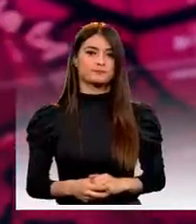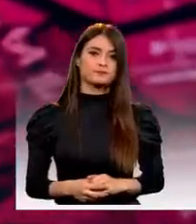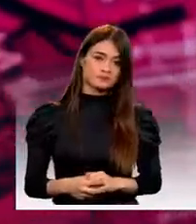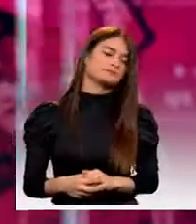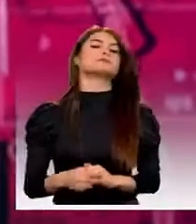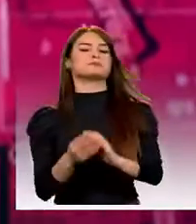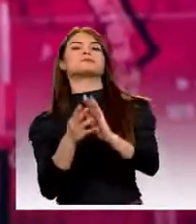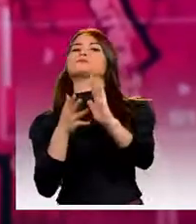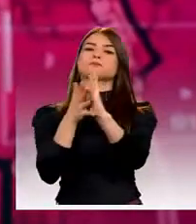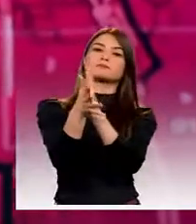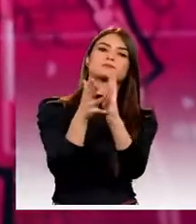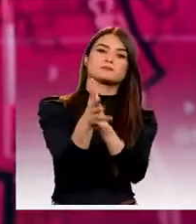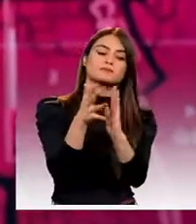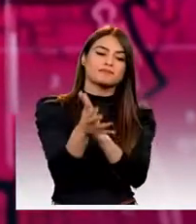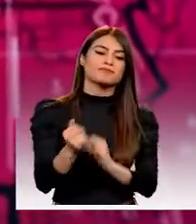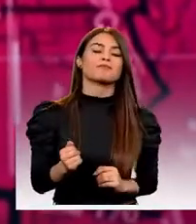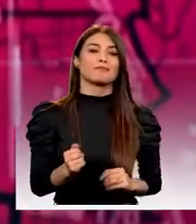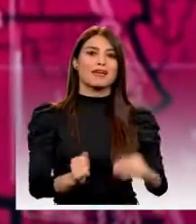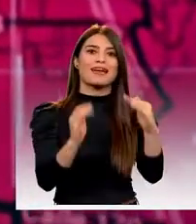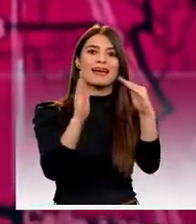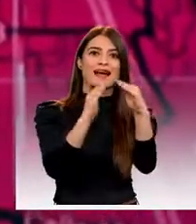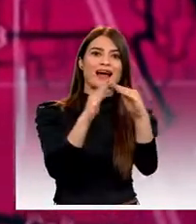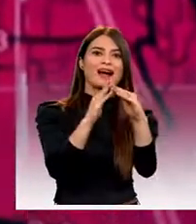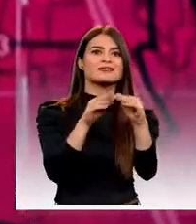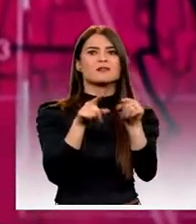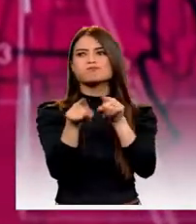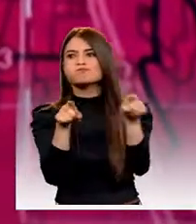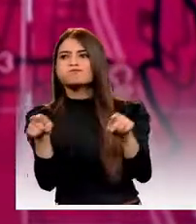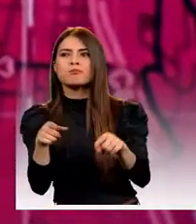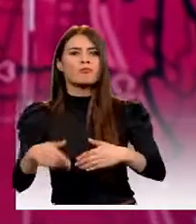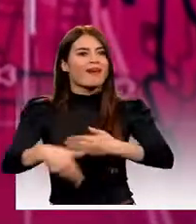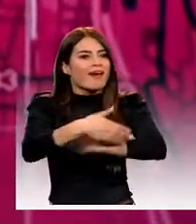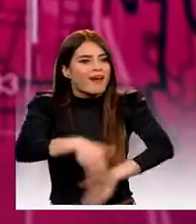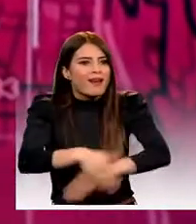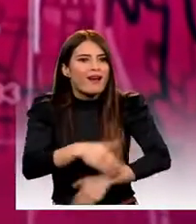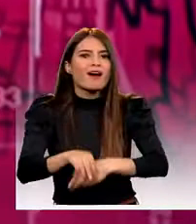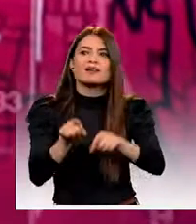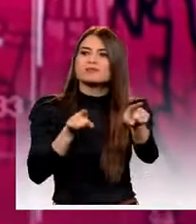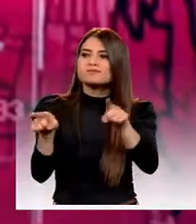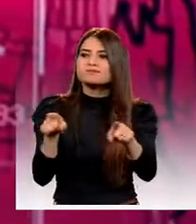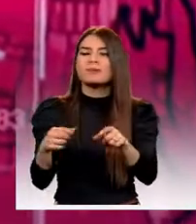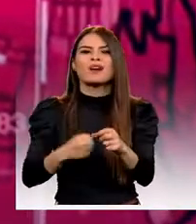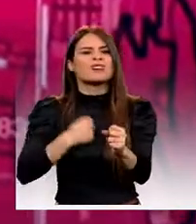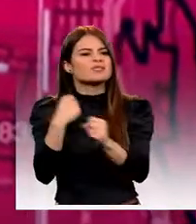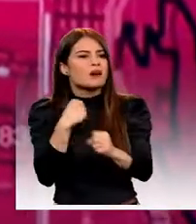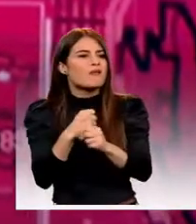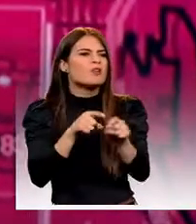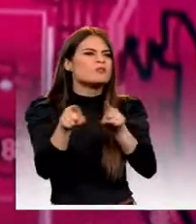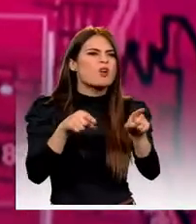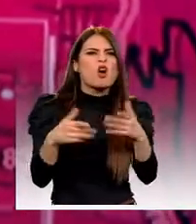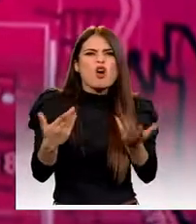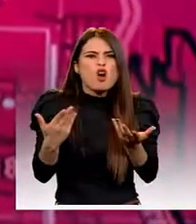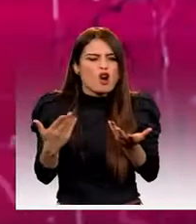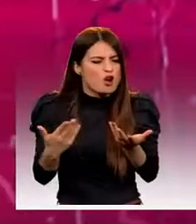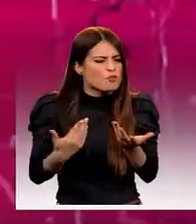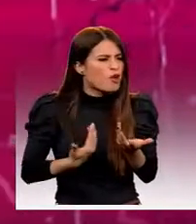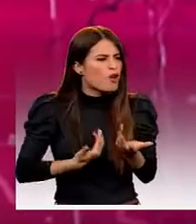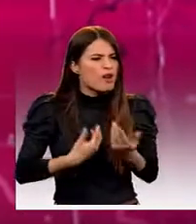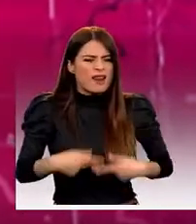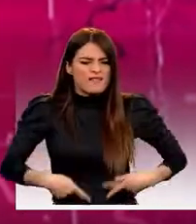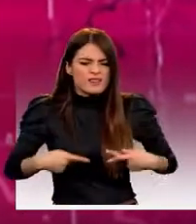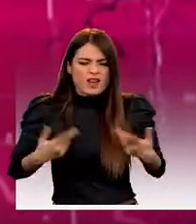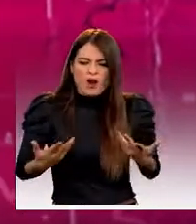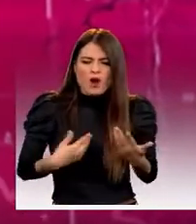La vida en la casa, en la calle y en el puesto de trabajo estará condicionada por una serie de protocolos para miles de personas